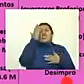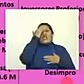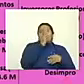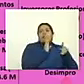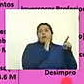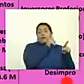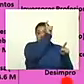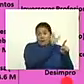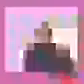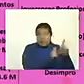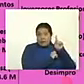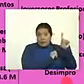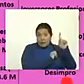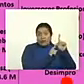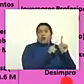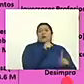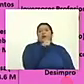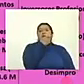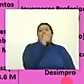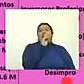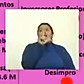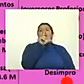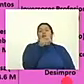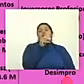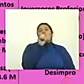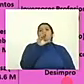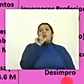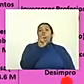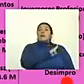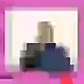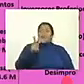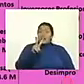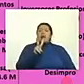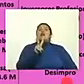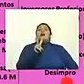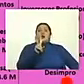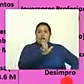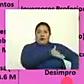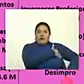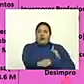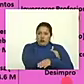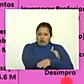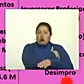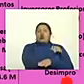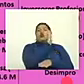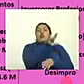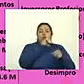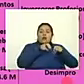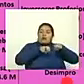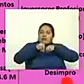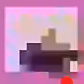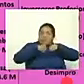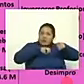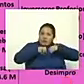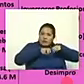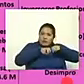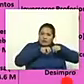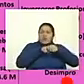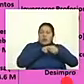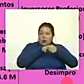Sobornan al señor Gabriel García Morales, que es viceministro de Transporte en la época,